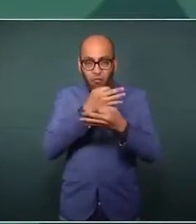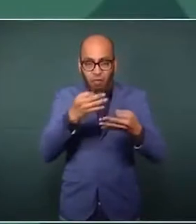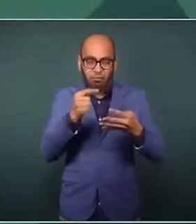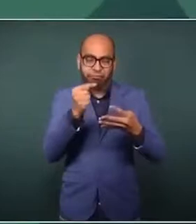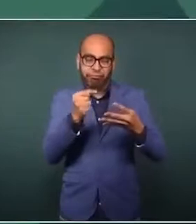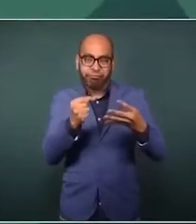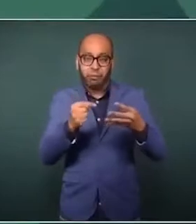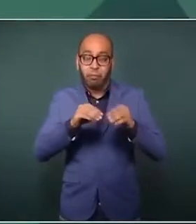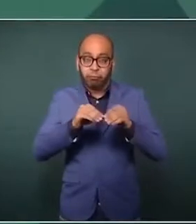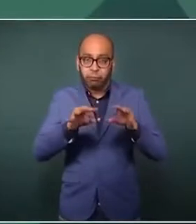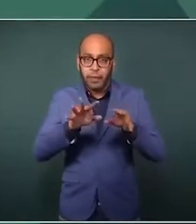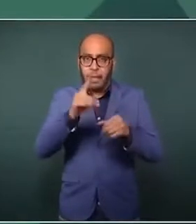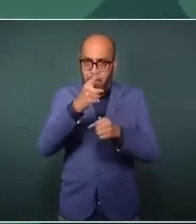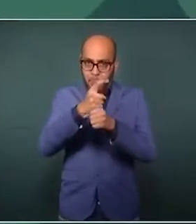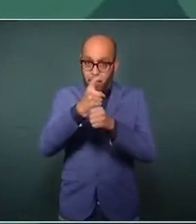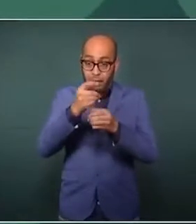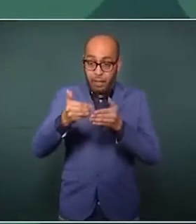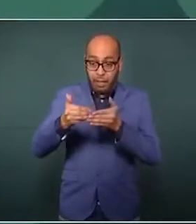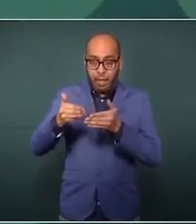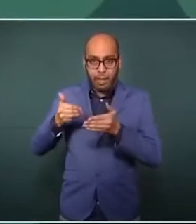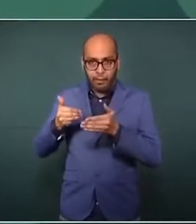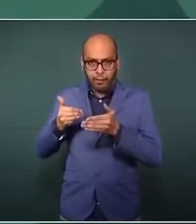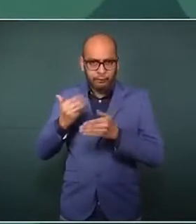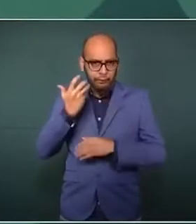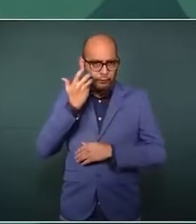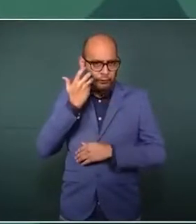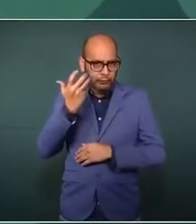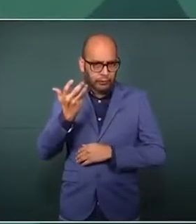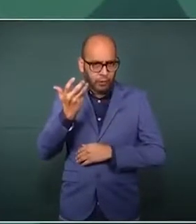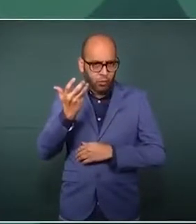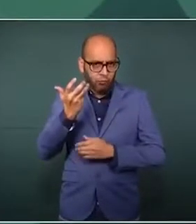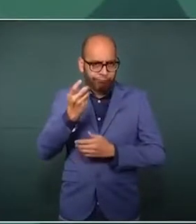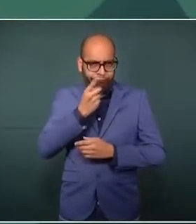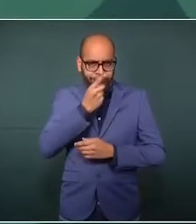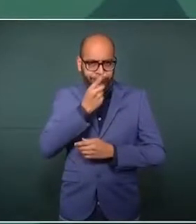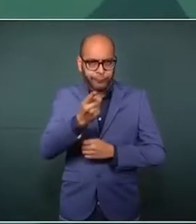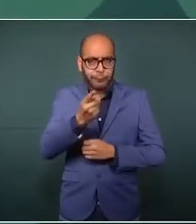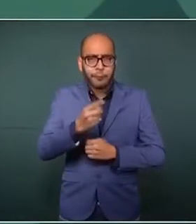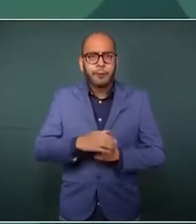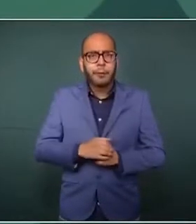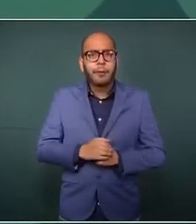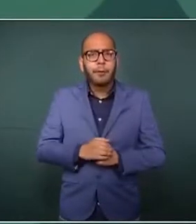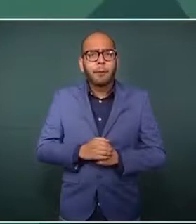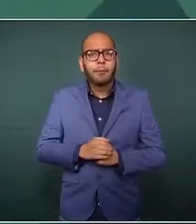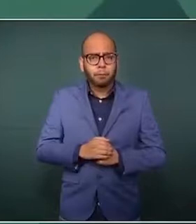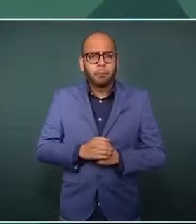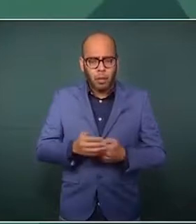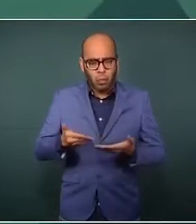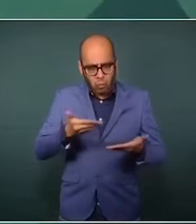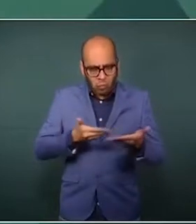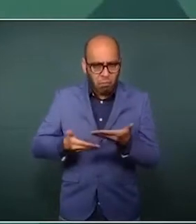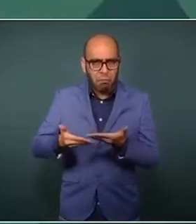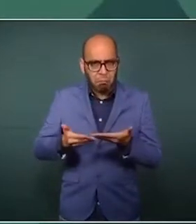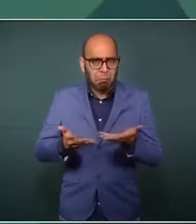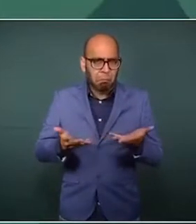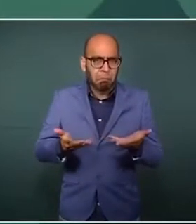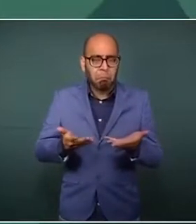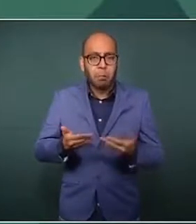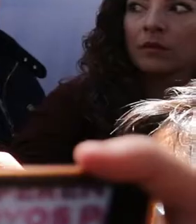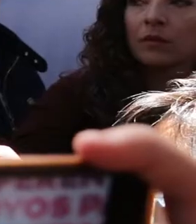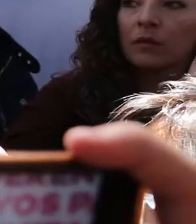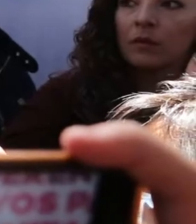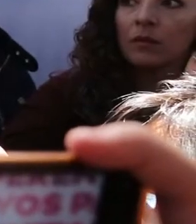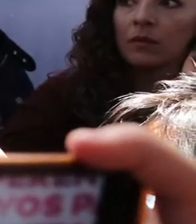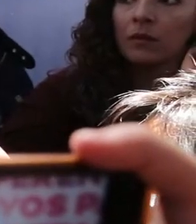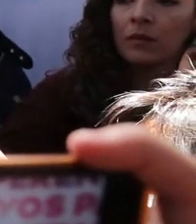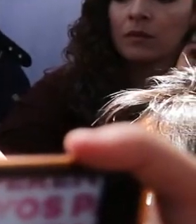comenzaba una serie de desdichas o de cimientos de aureoles conejo de declaraciones y acciones que realizó durante los días previos a la